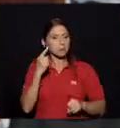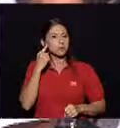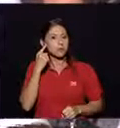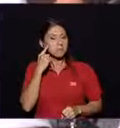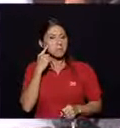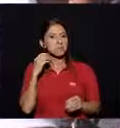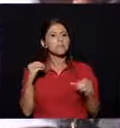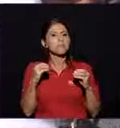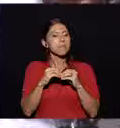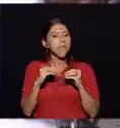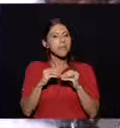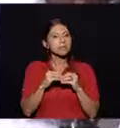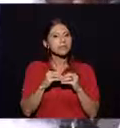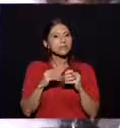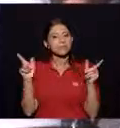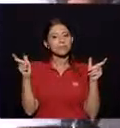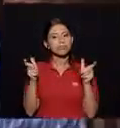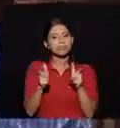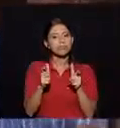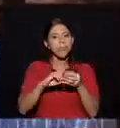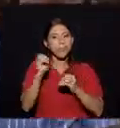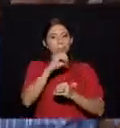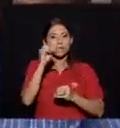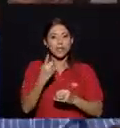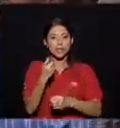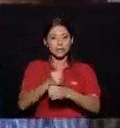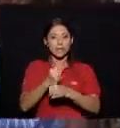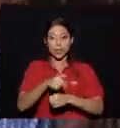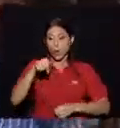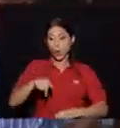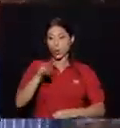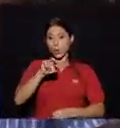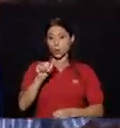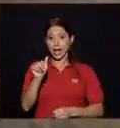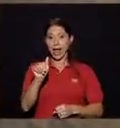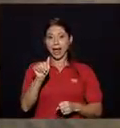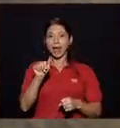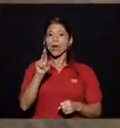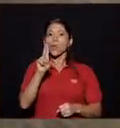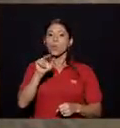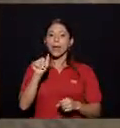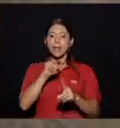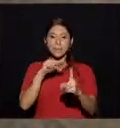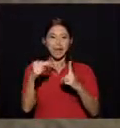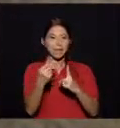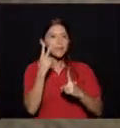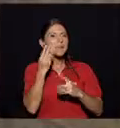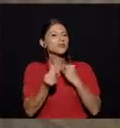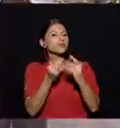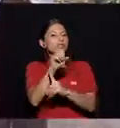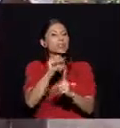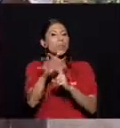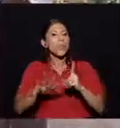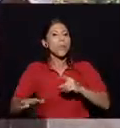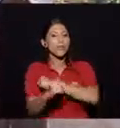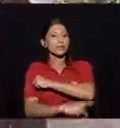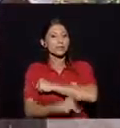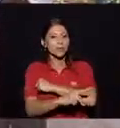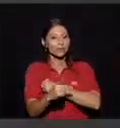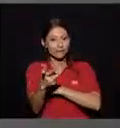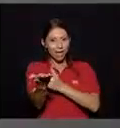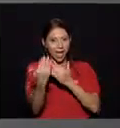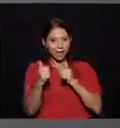mayor reducción del desempleo. Hoy, en Una Mirada, haremos un balance del estado de la nación.